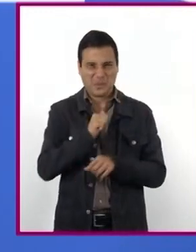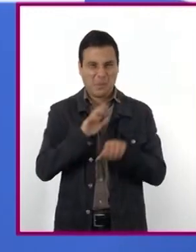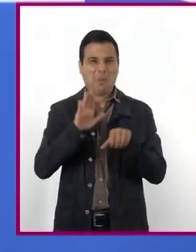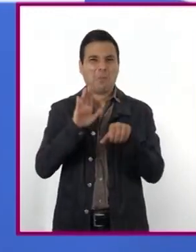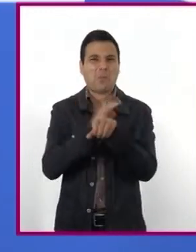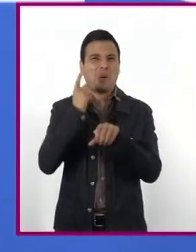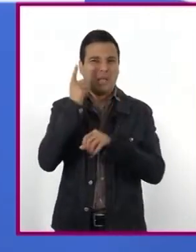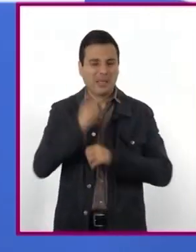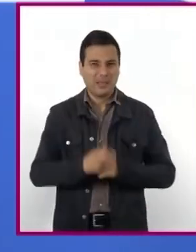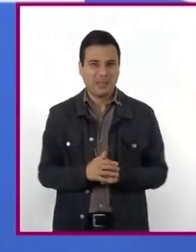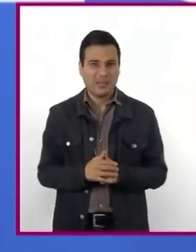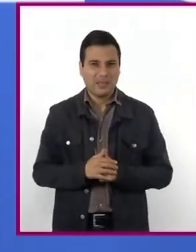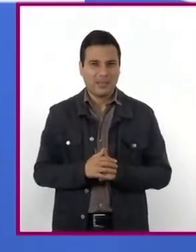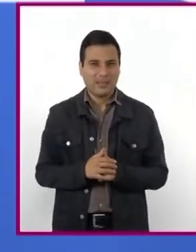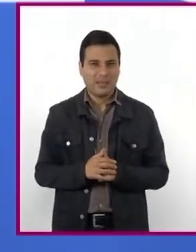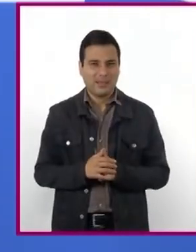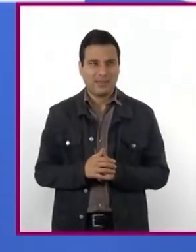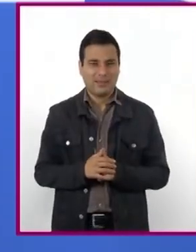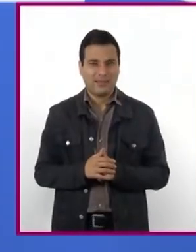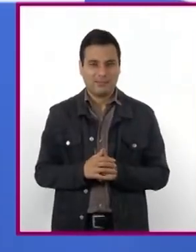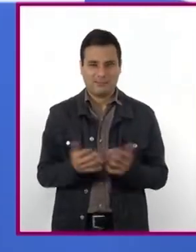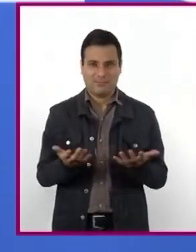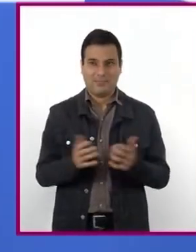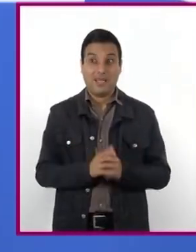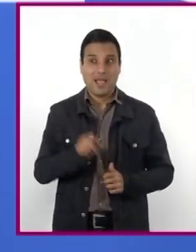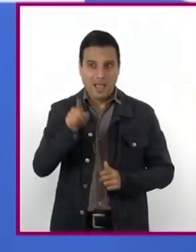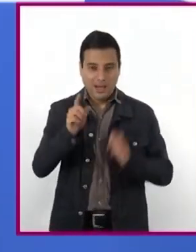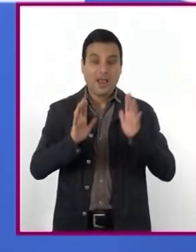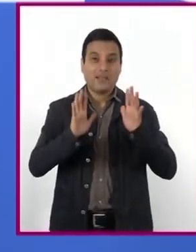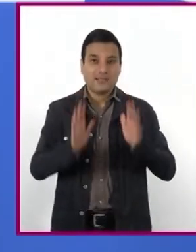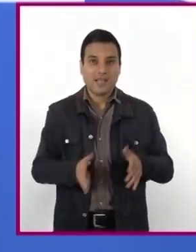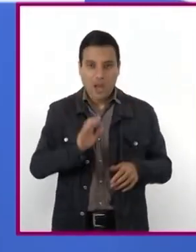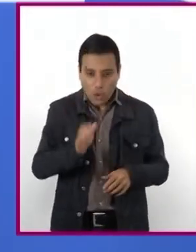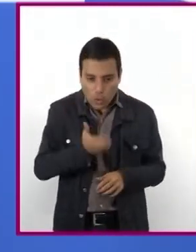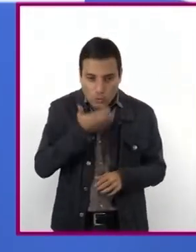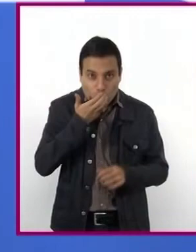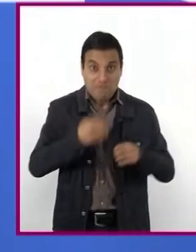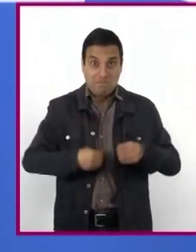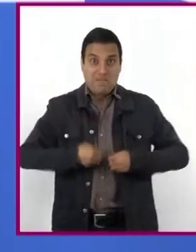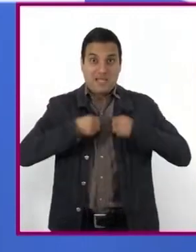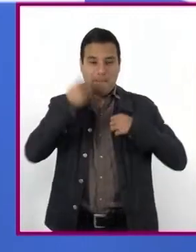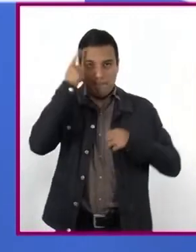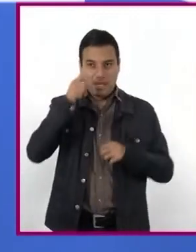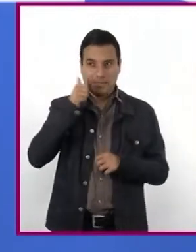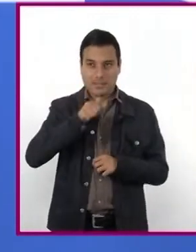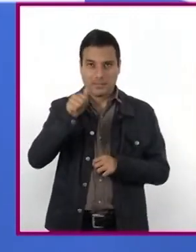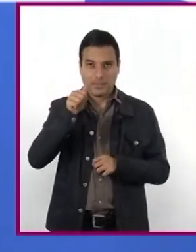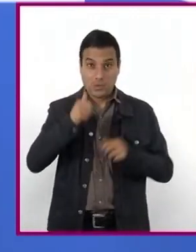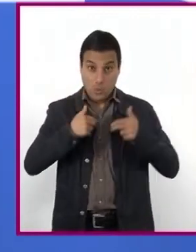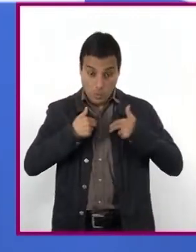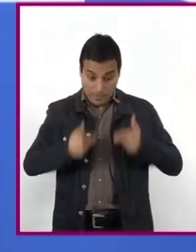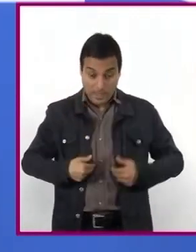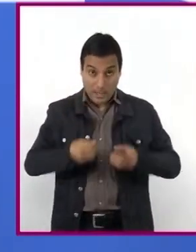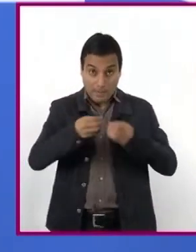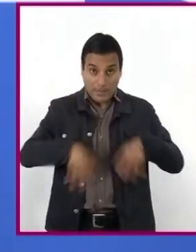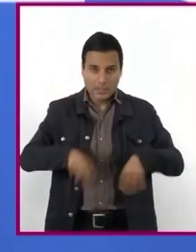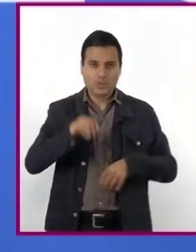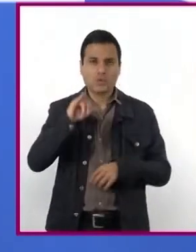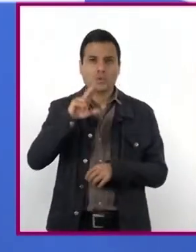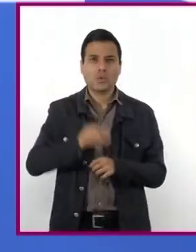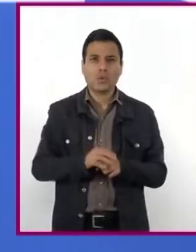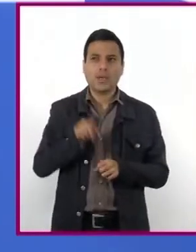ciudad? Al encontrar la inmortalidad, ¿renunció a su parte humana? ¿Por qué quería morder